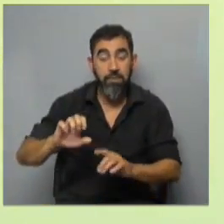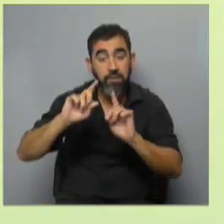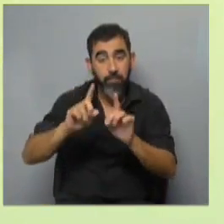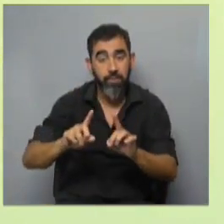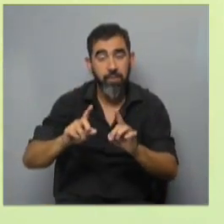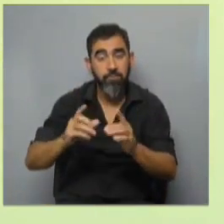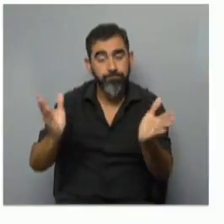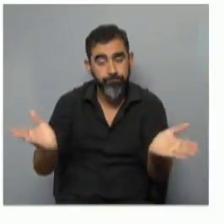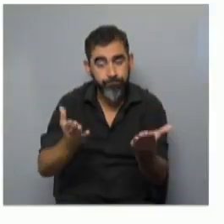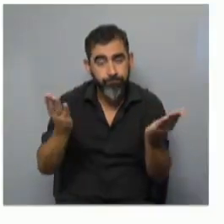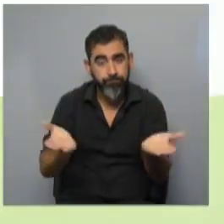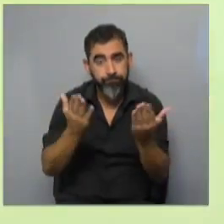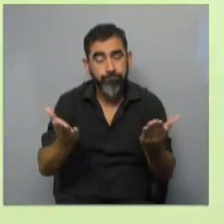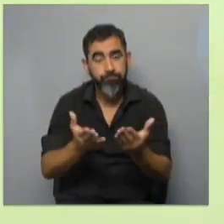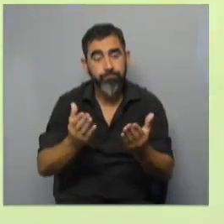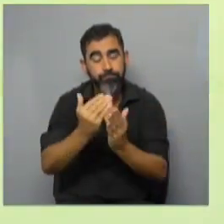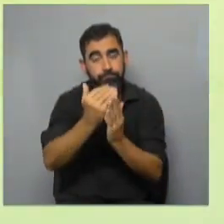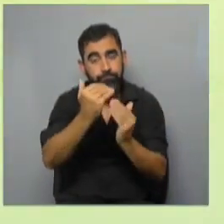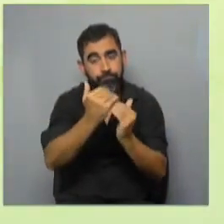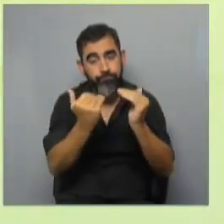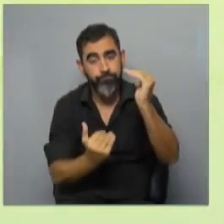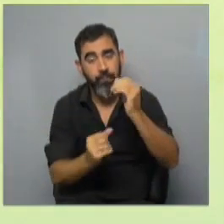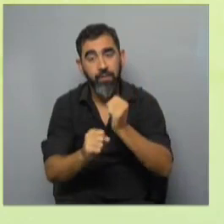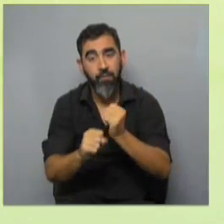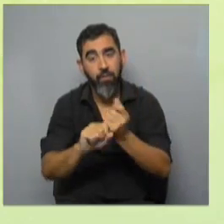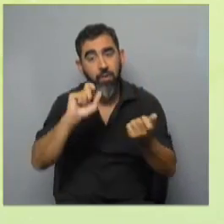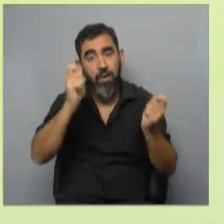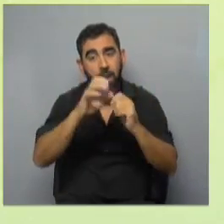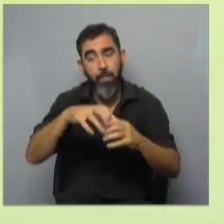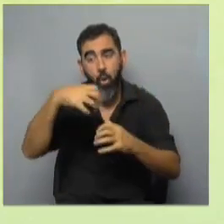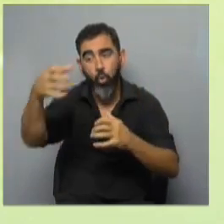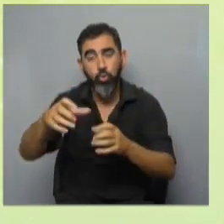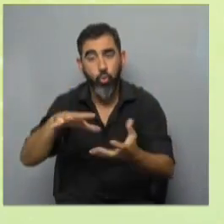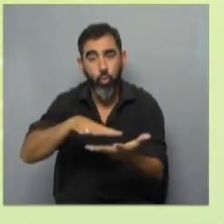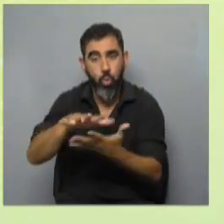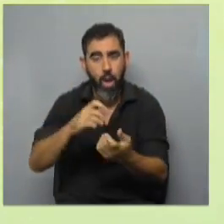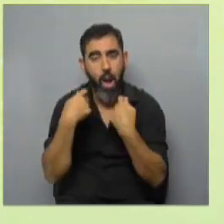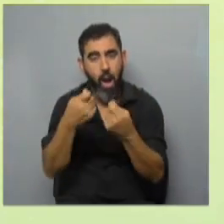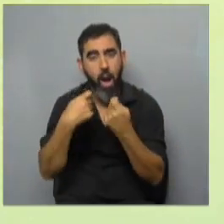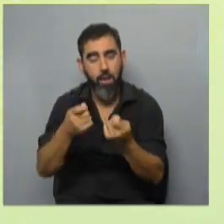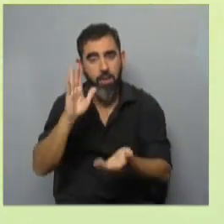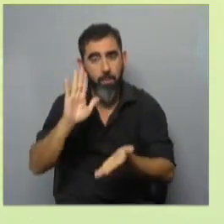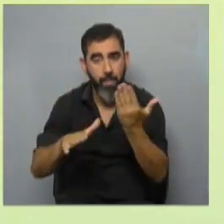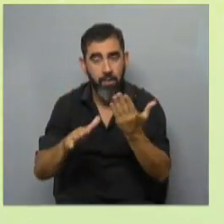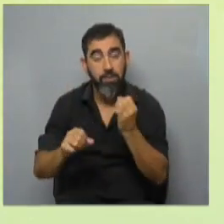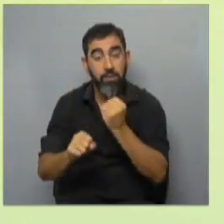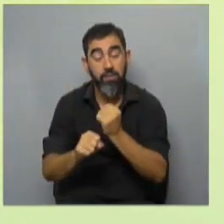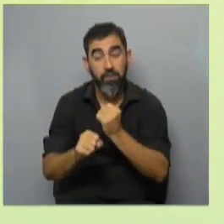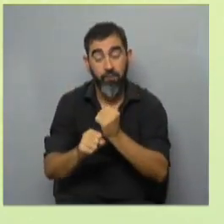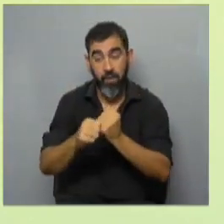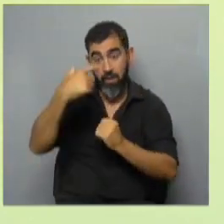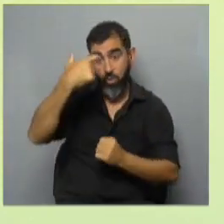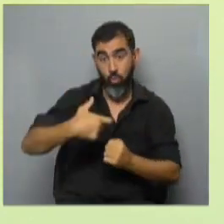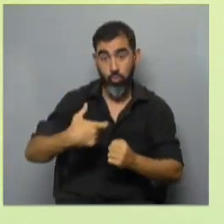incentivar esa ventaja hacia el trabajador cambiar de una spurs a la general nobles más gastos el trabajador en este caso